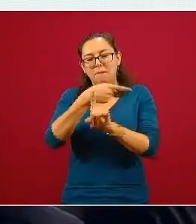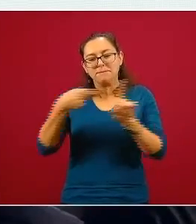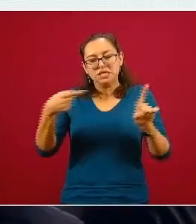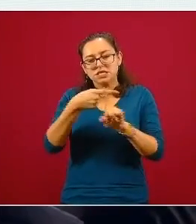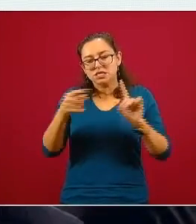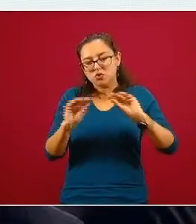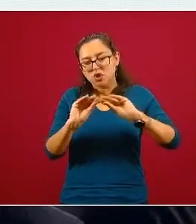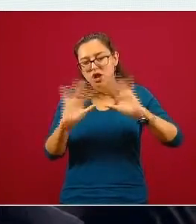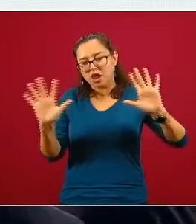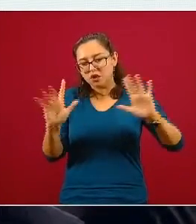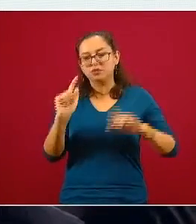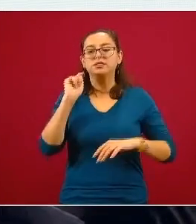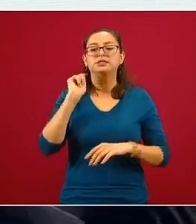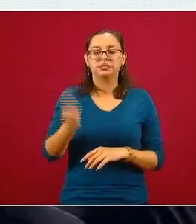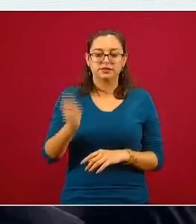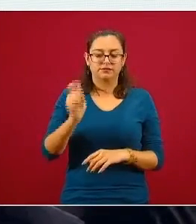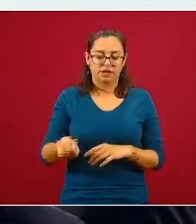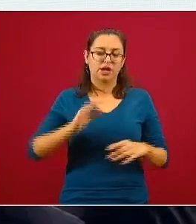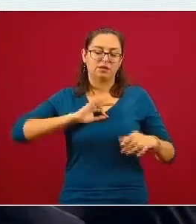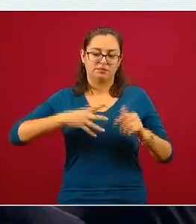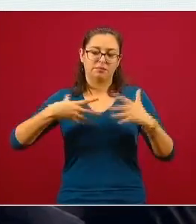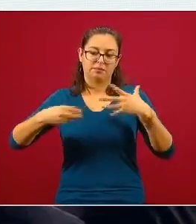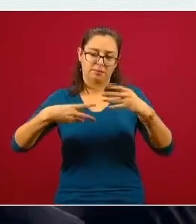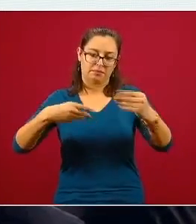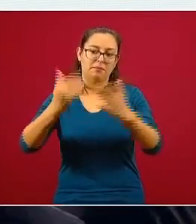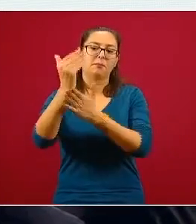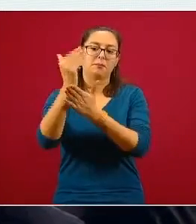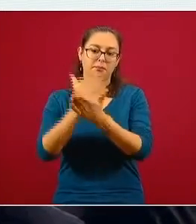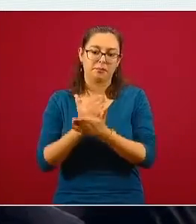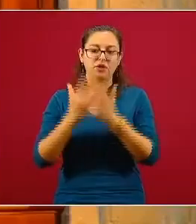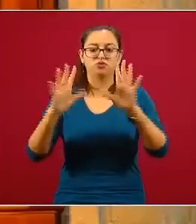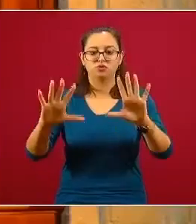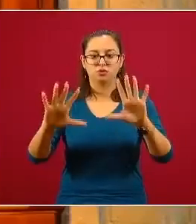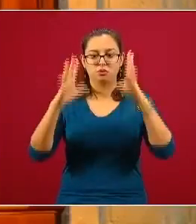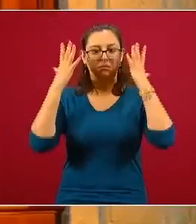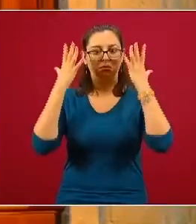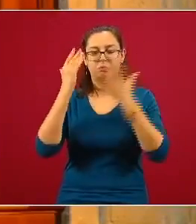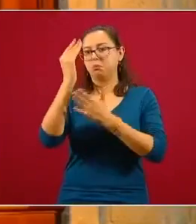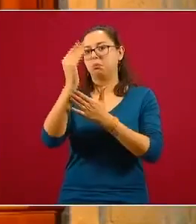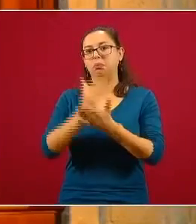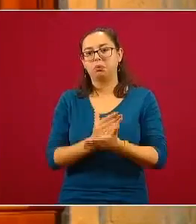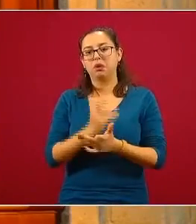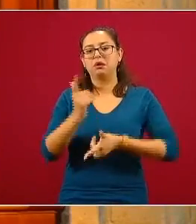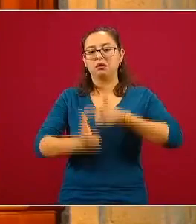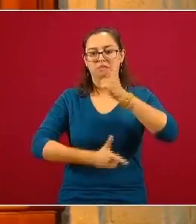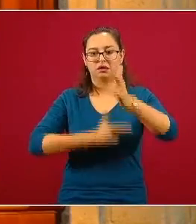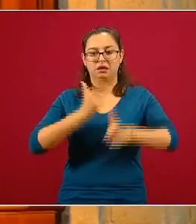digamos, lo cual son también o nos hablan de esta desaceleración que hubo en las últimas